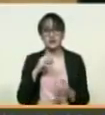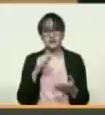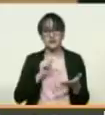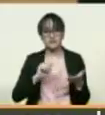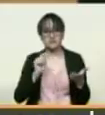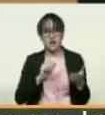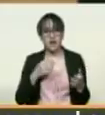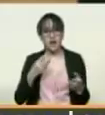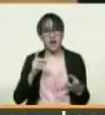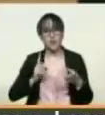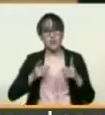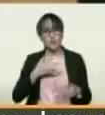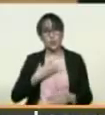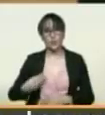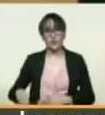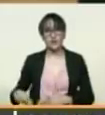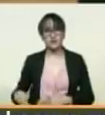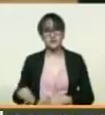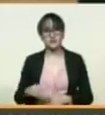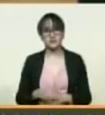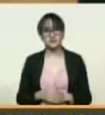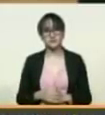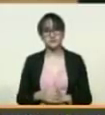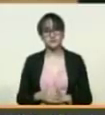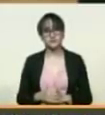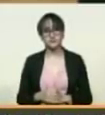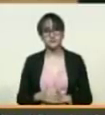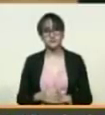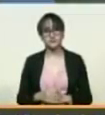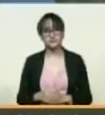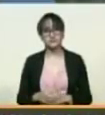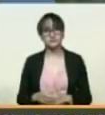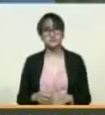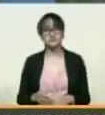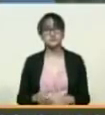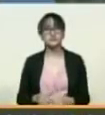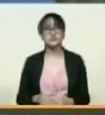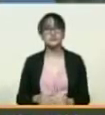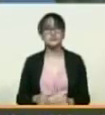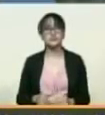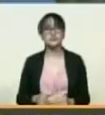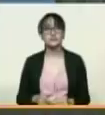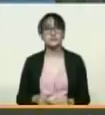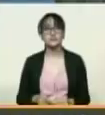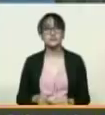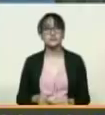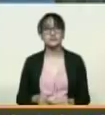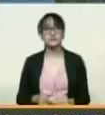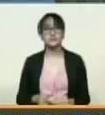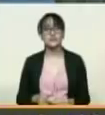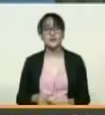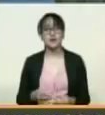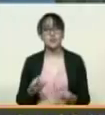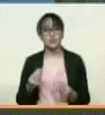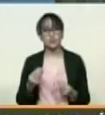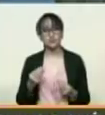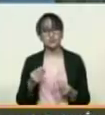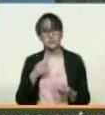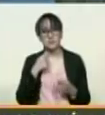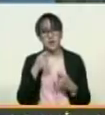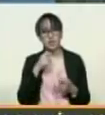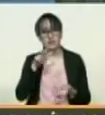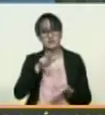de los dueños, ¿no? De los accionistas, de los medios de comunicación, y algunos, muchos periodistas están acreditados ya